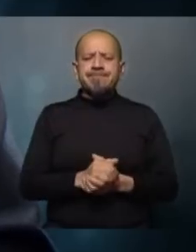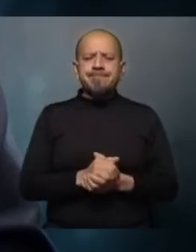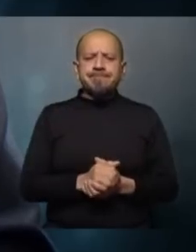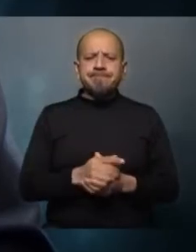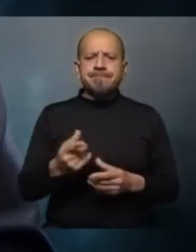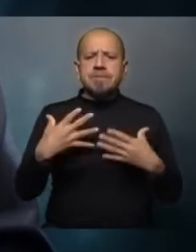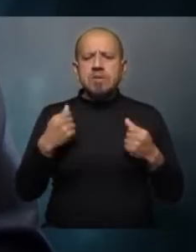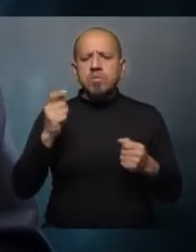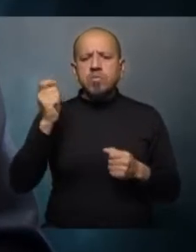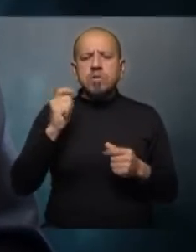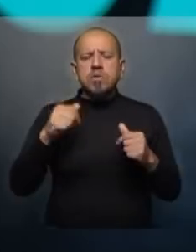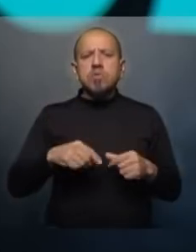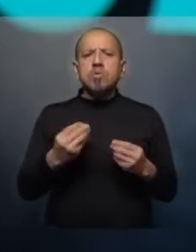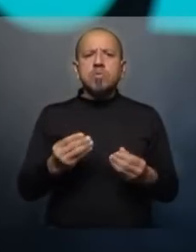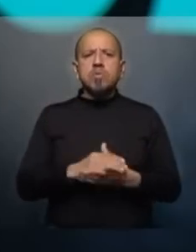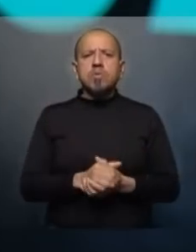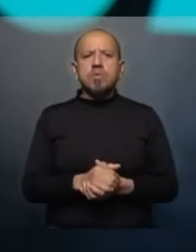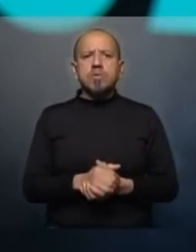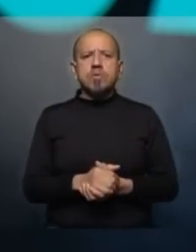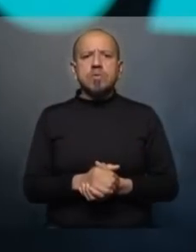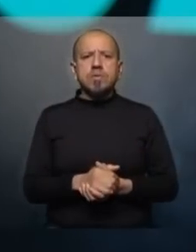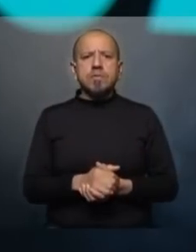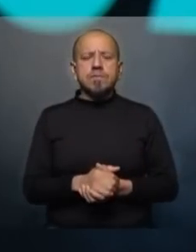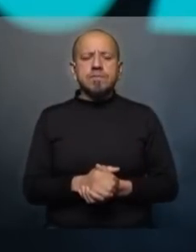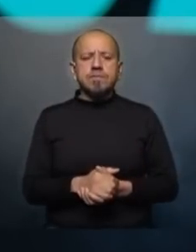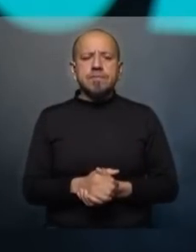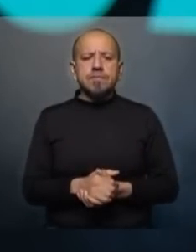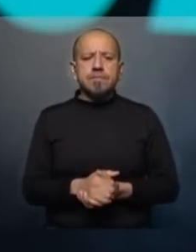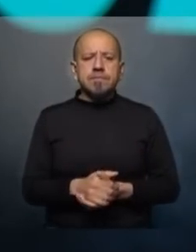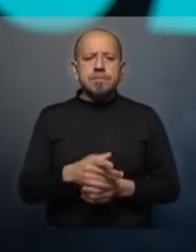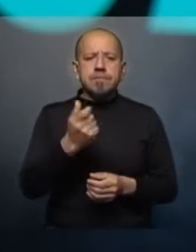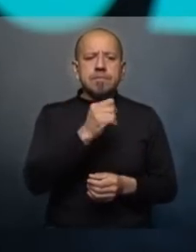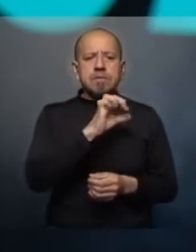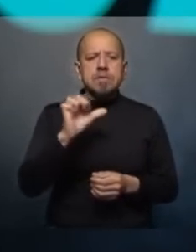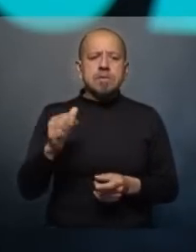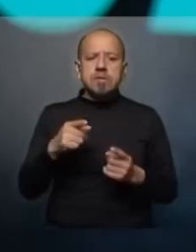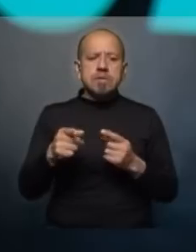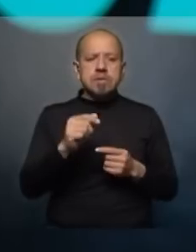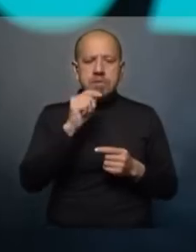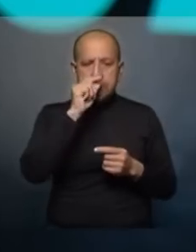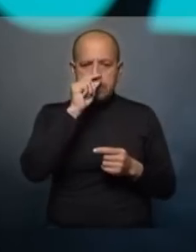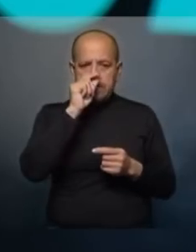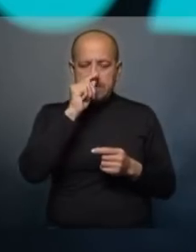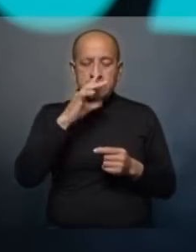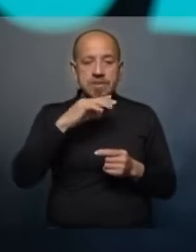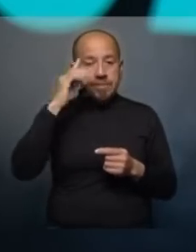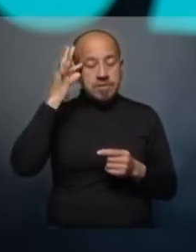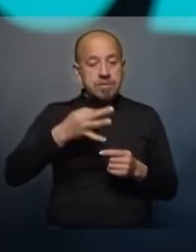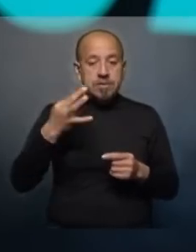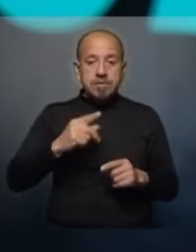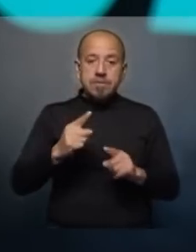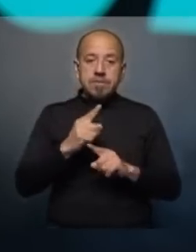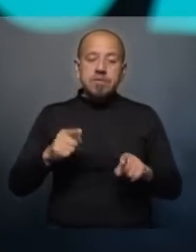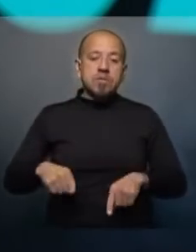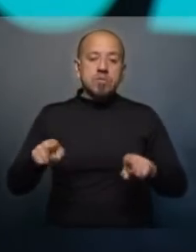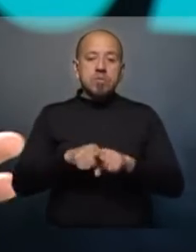la salud pública hoy Bueno en salud pública este primero que hay una realidad heterogénea porque no es lo mismo el interior del